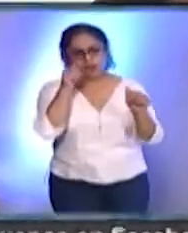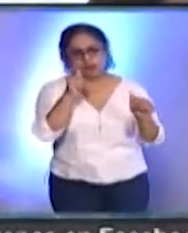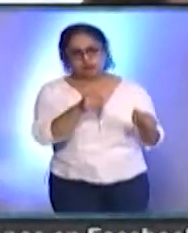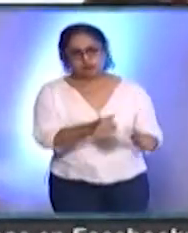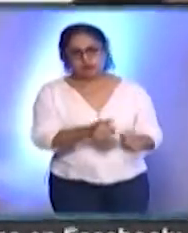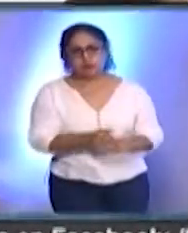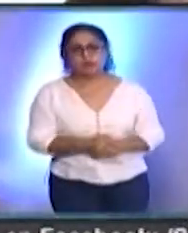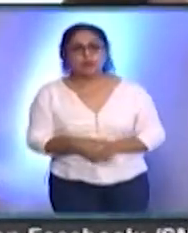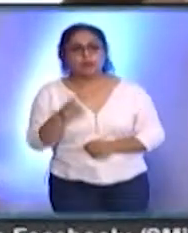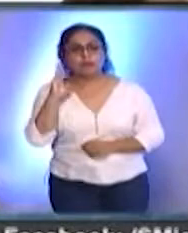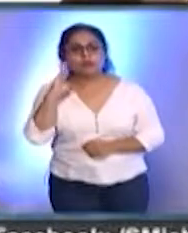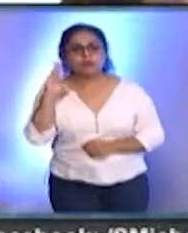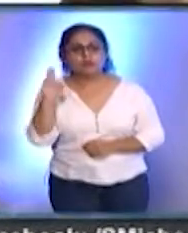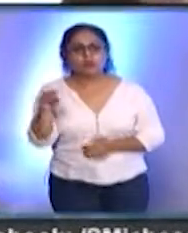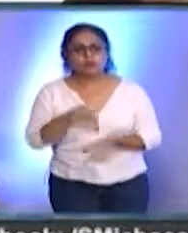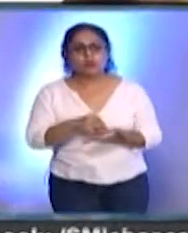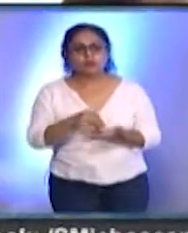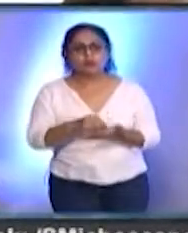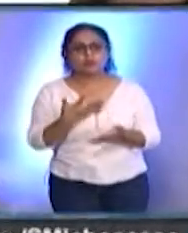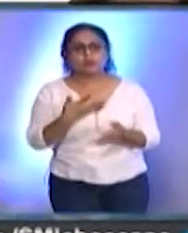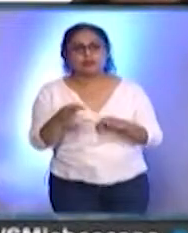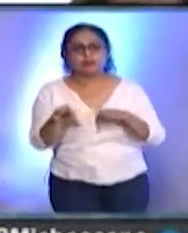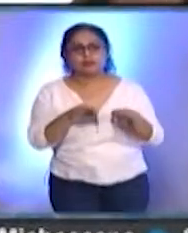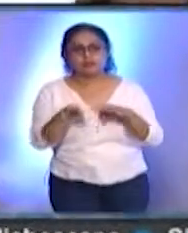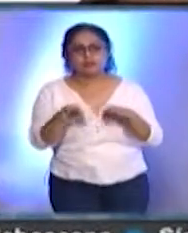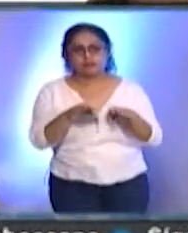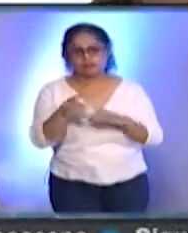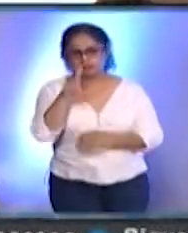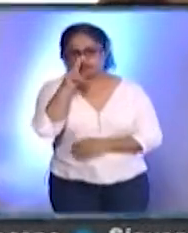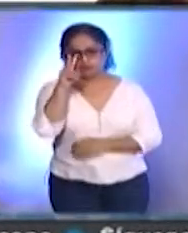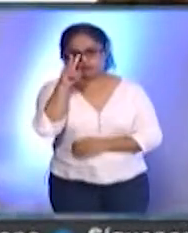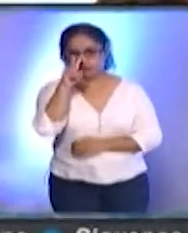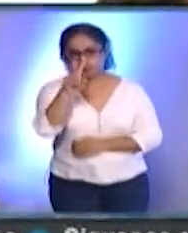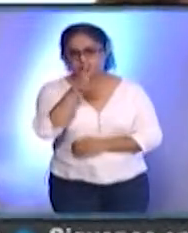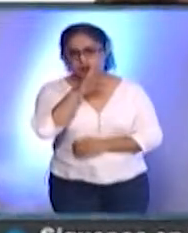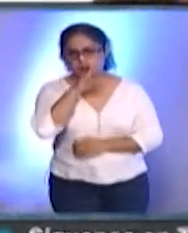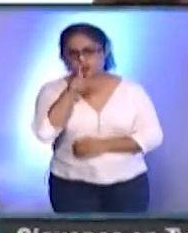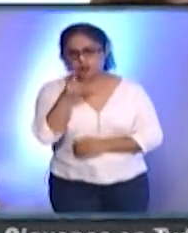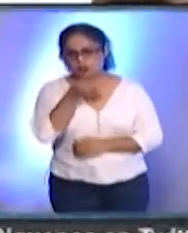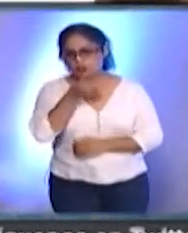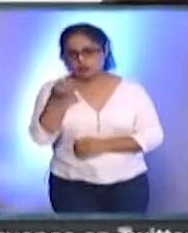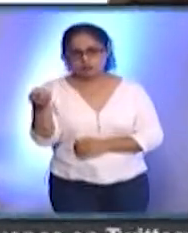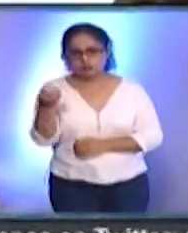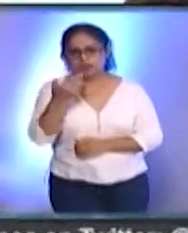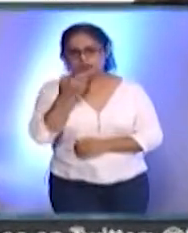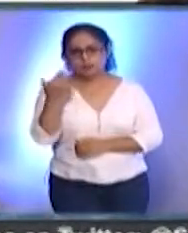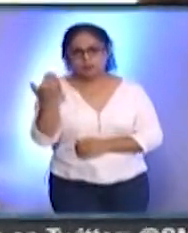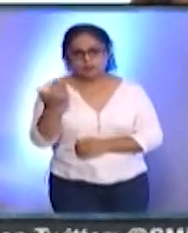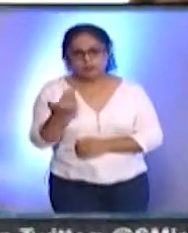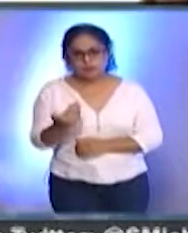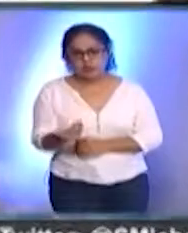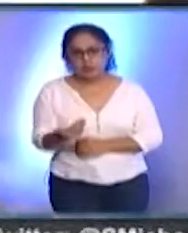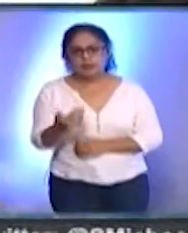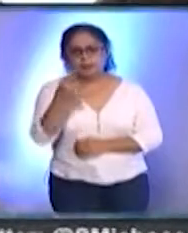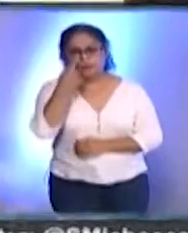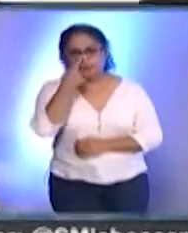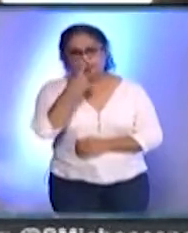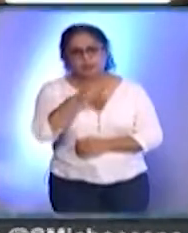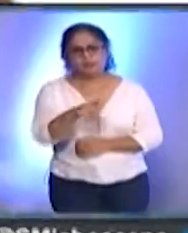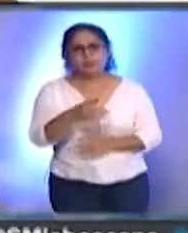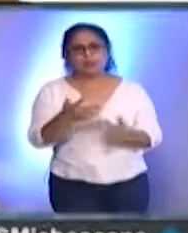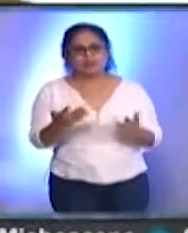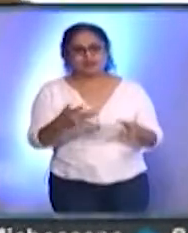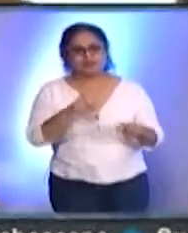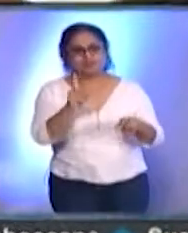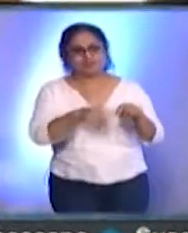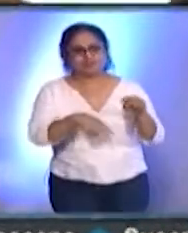Michoacán estamos avanzando muy rápidamente en los últimos 10 años. Se ha venido realizando una serie de adecuaciones legales, constitucionales,